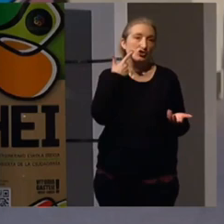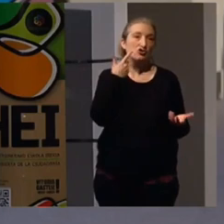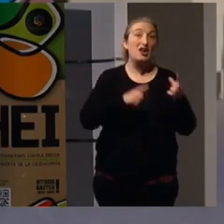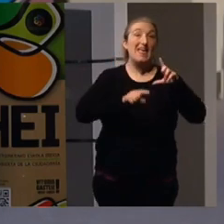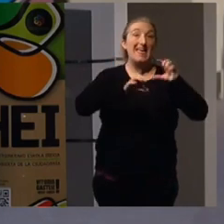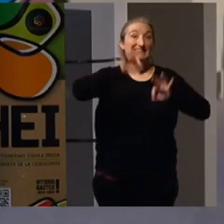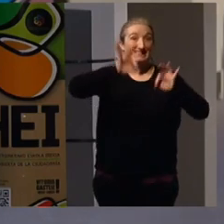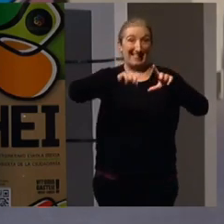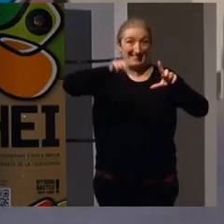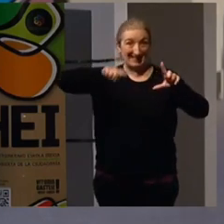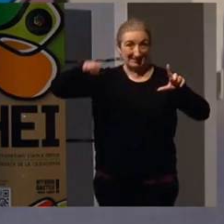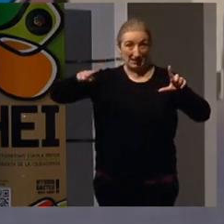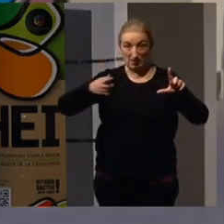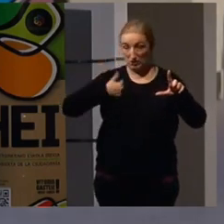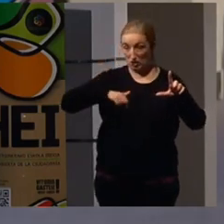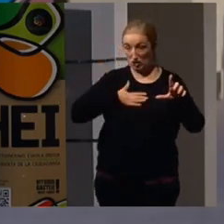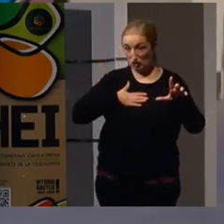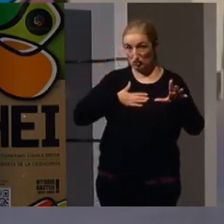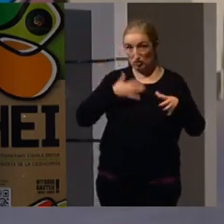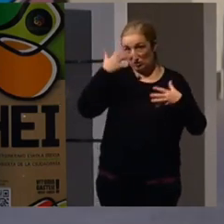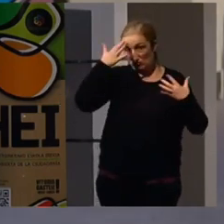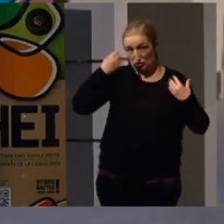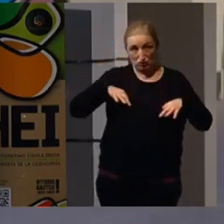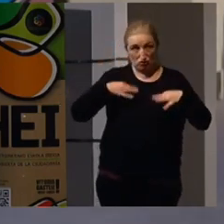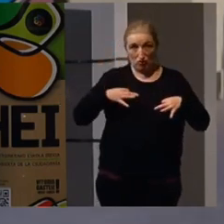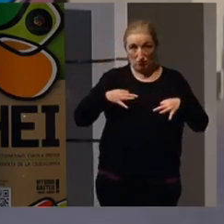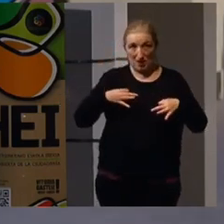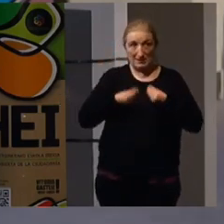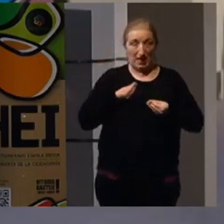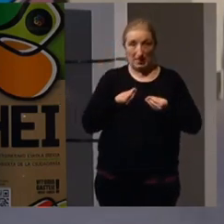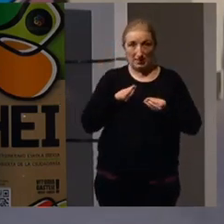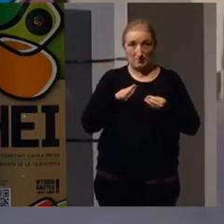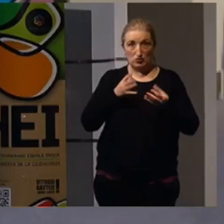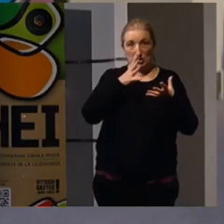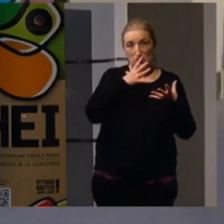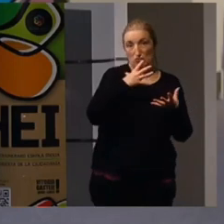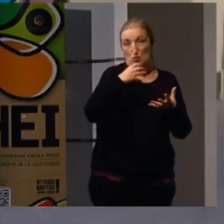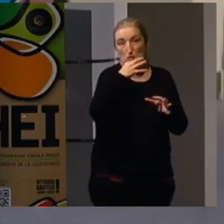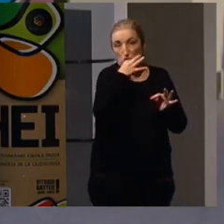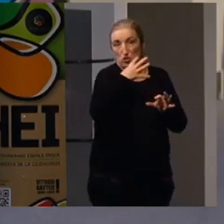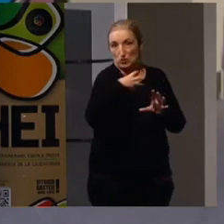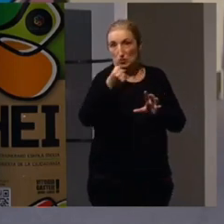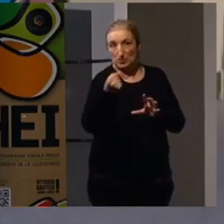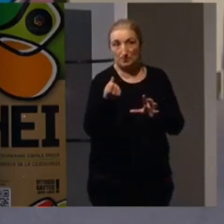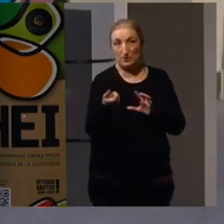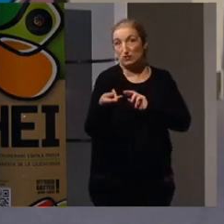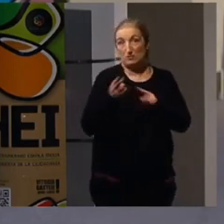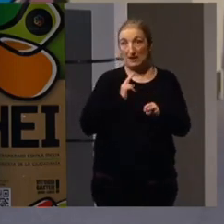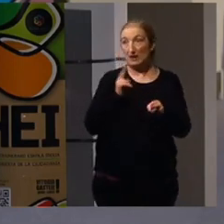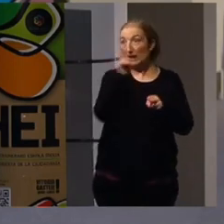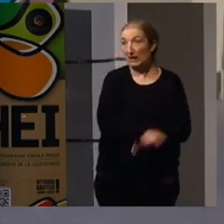aproximaciones estadísticas de lo que hacemos las inteligencias orgánicas, ¿vale? Entonces, ¿qué va a pasar? Pues que las inteligencias artificiales van a acabar diciendo esto